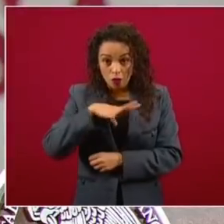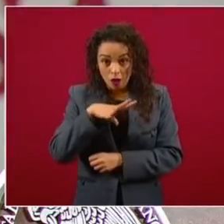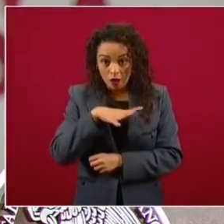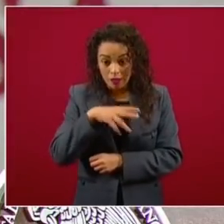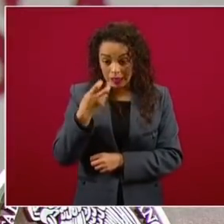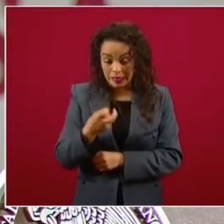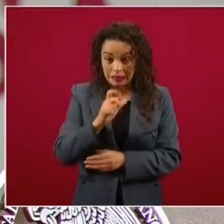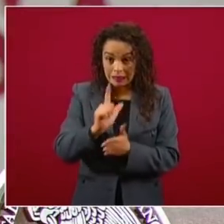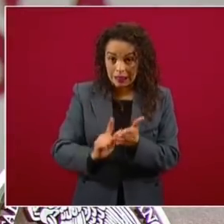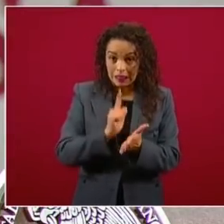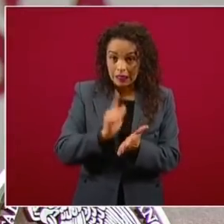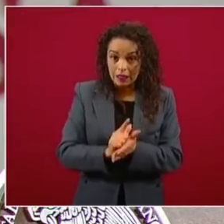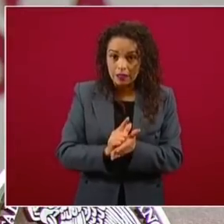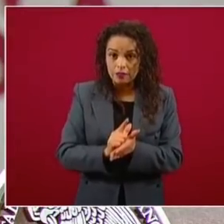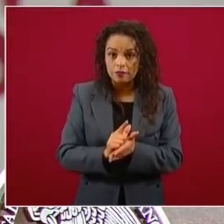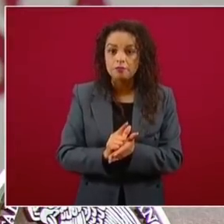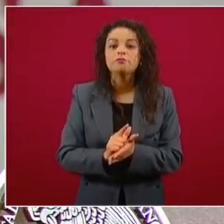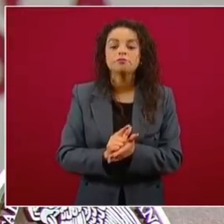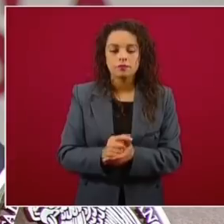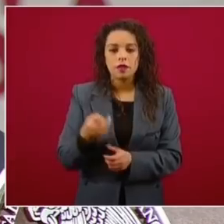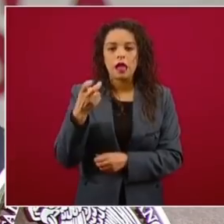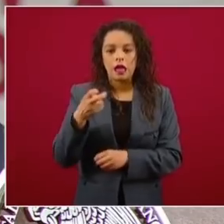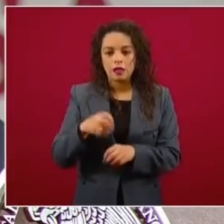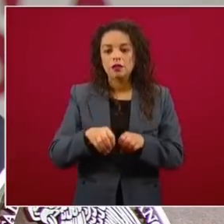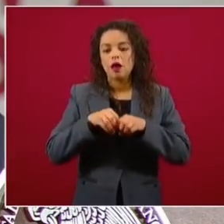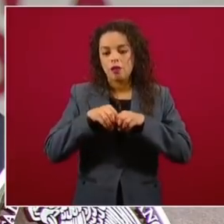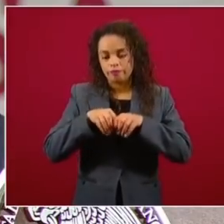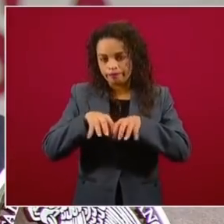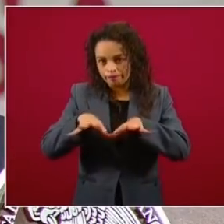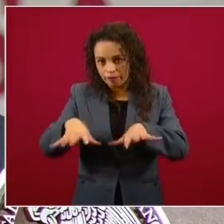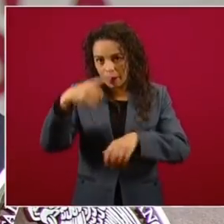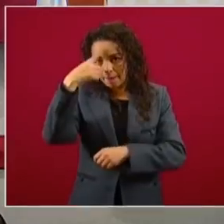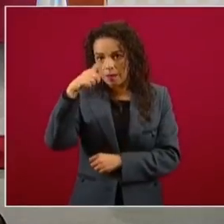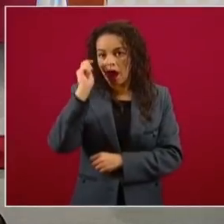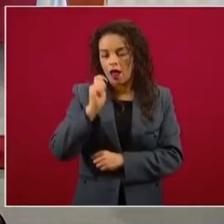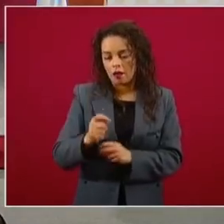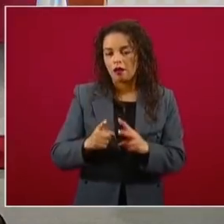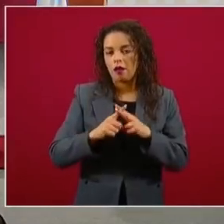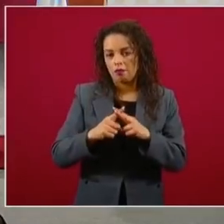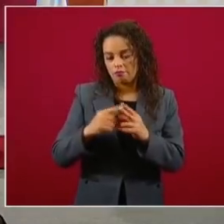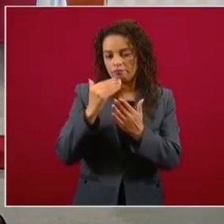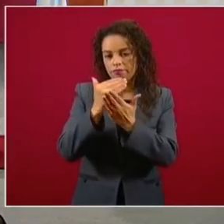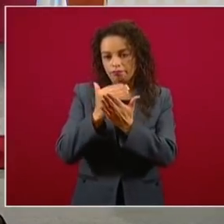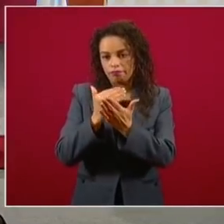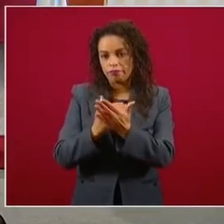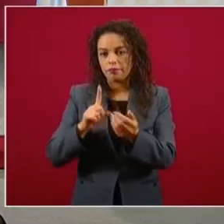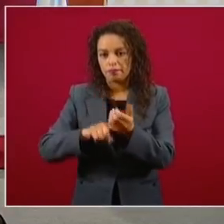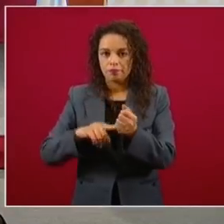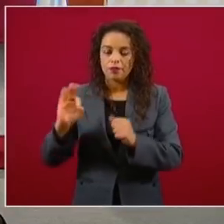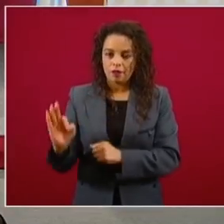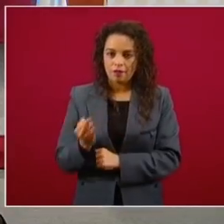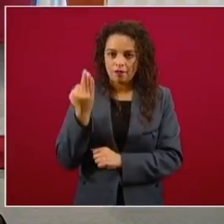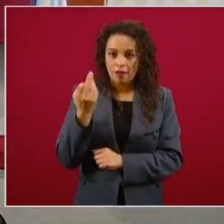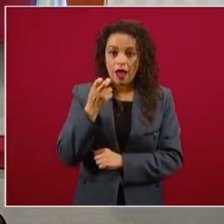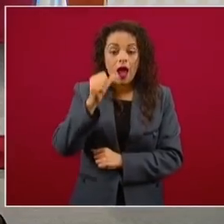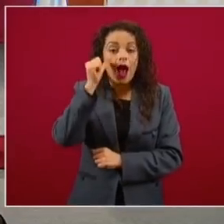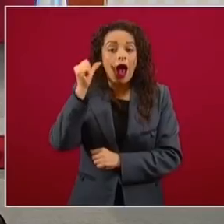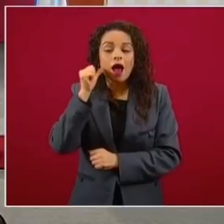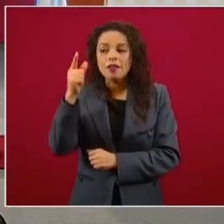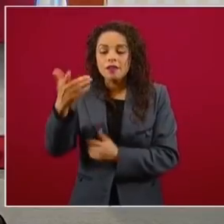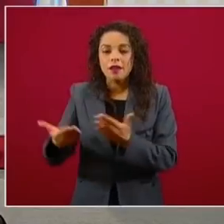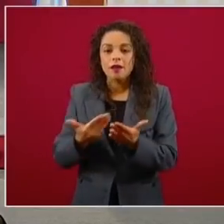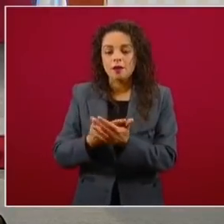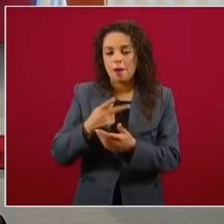esta ley, eso es lo que se distribuye a través del presupuesto de egresos de la Federación, y entonces lo que se envió ayer es el proyecto